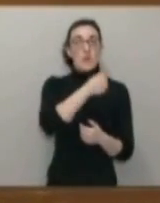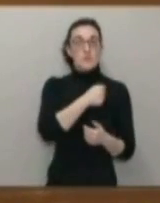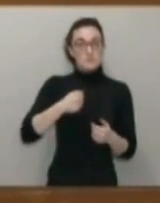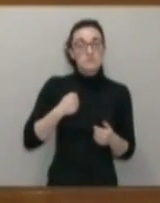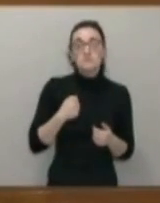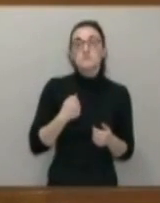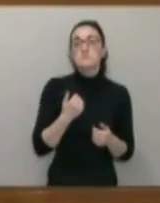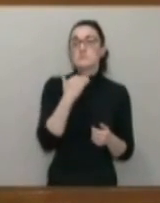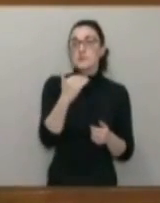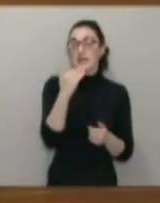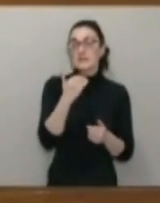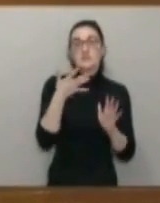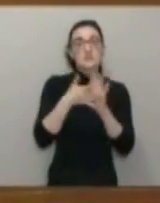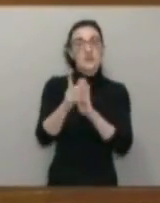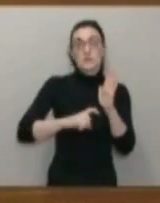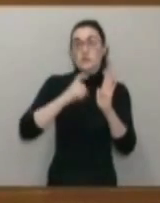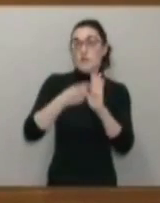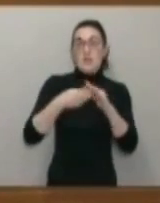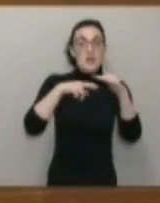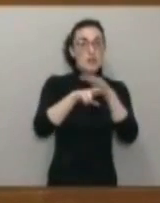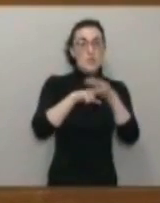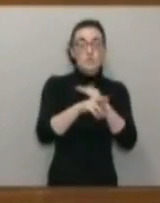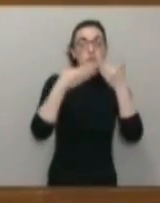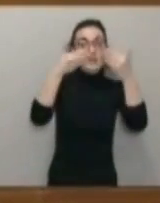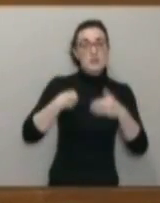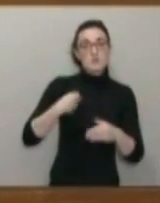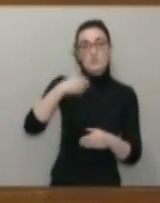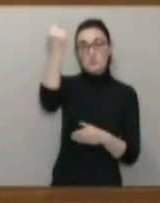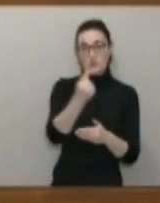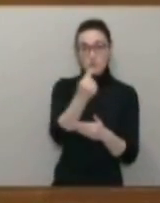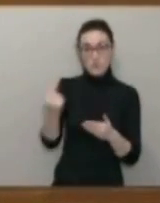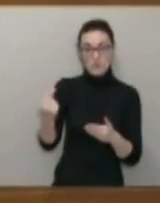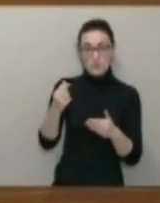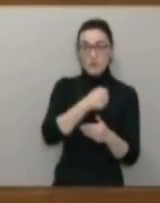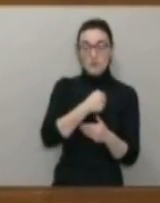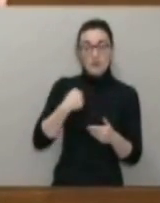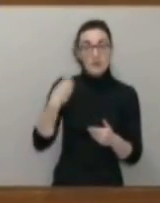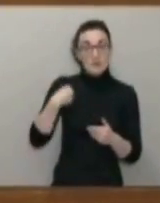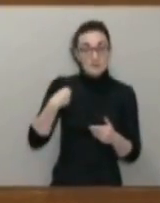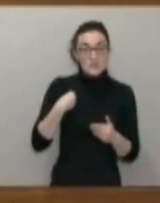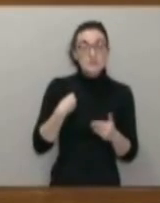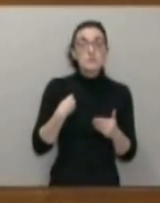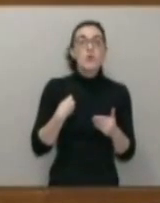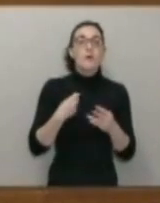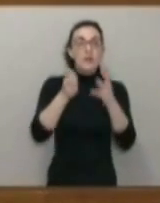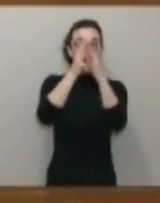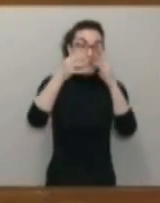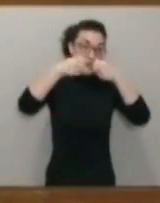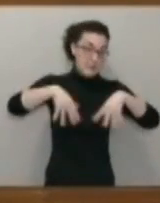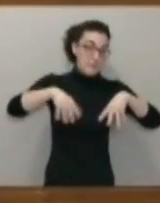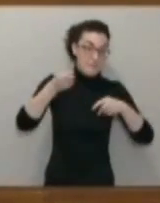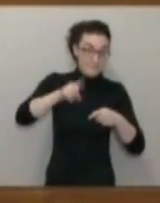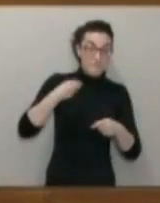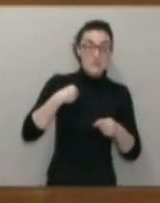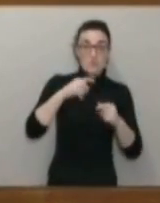constituyen prácticamente la totalidad de sus recursos. Ese es el esquema que han seguido todos los CES, también el asturiano.